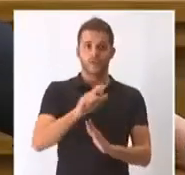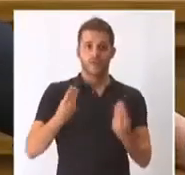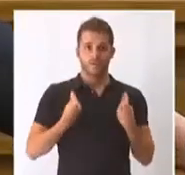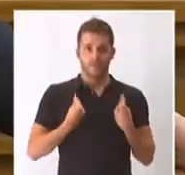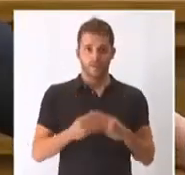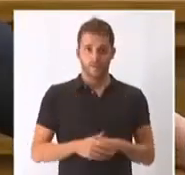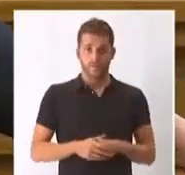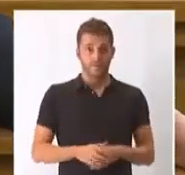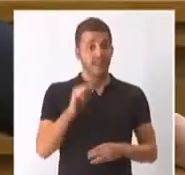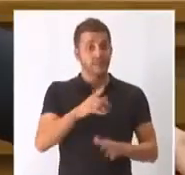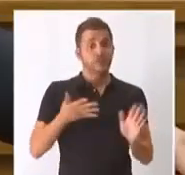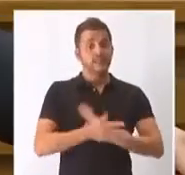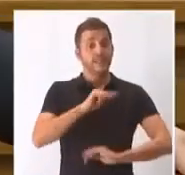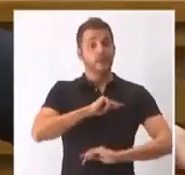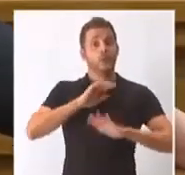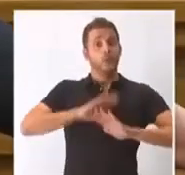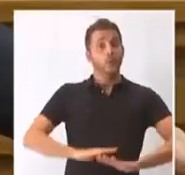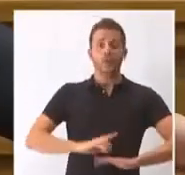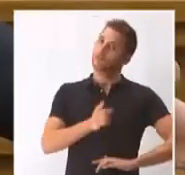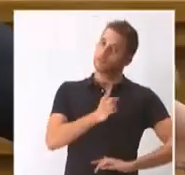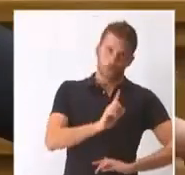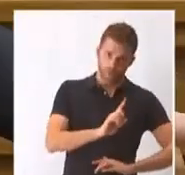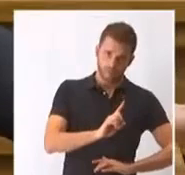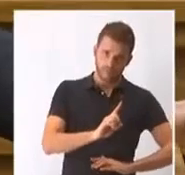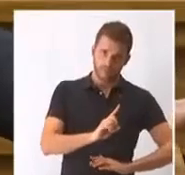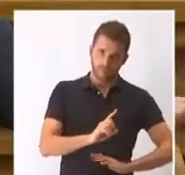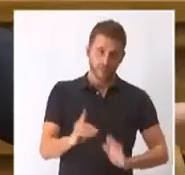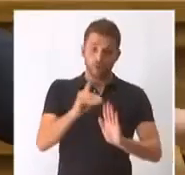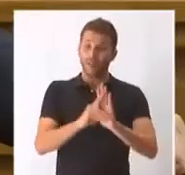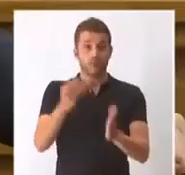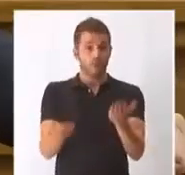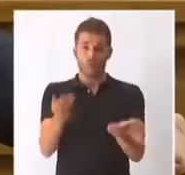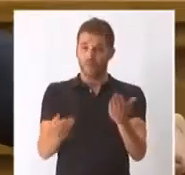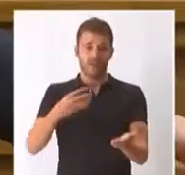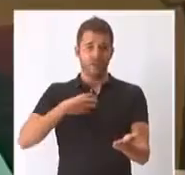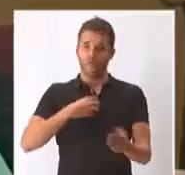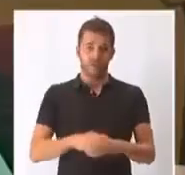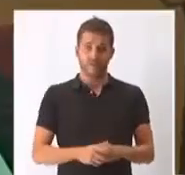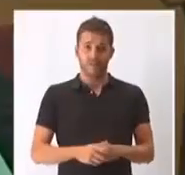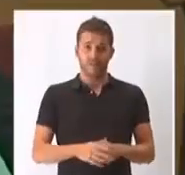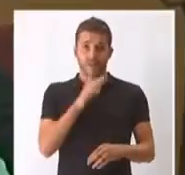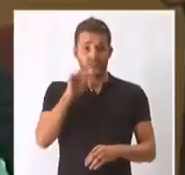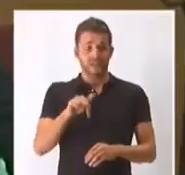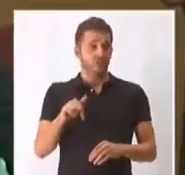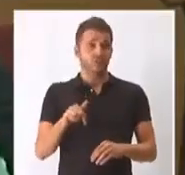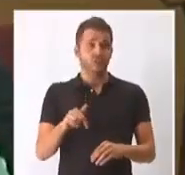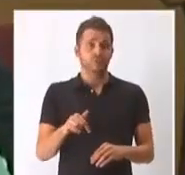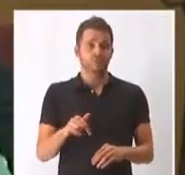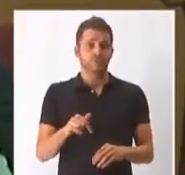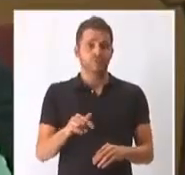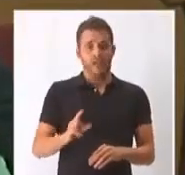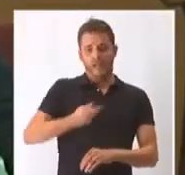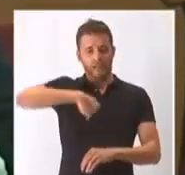eso me tiene que hacer estar tranquilo no es más no es un dato ni para comparar si este es un ranking que no habría que establecer porque a nosotros